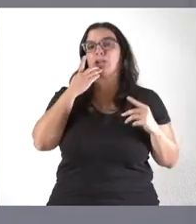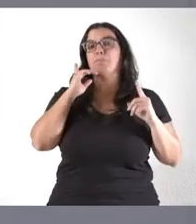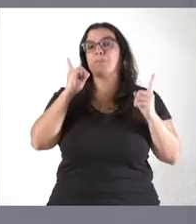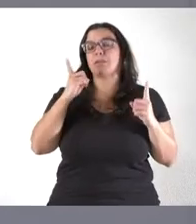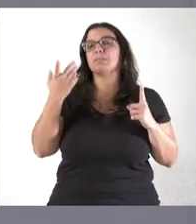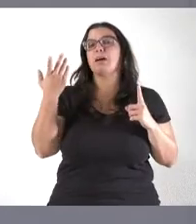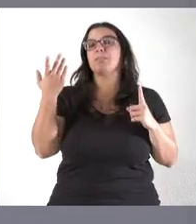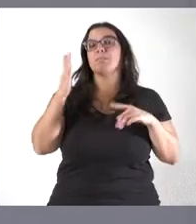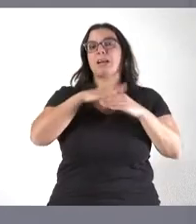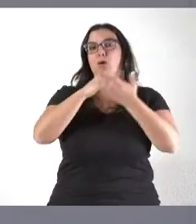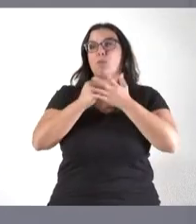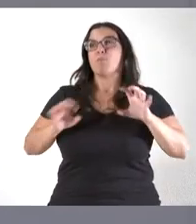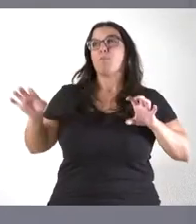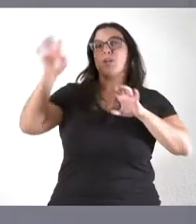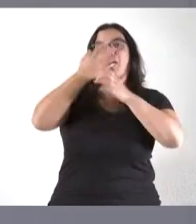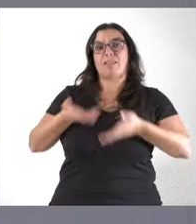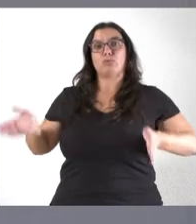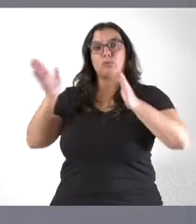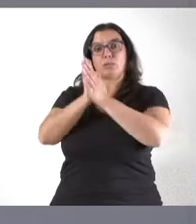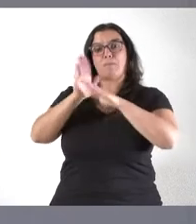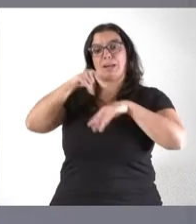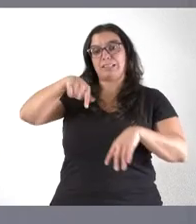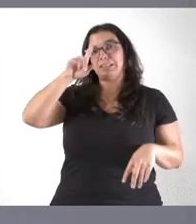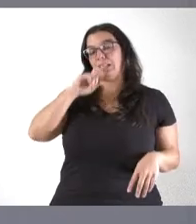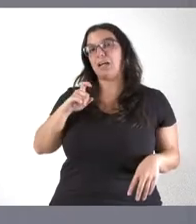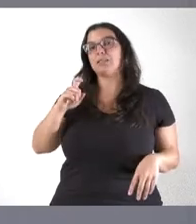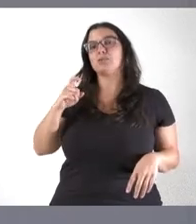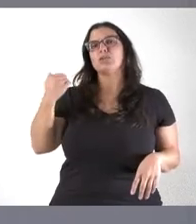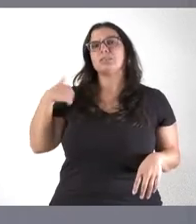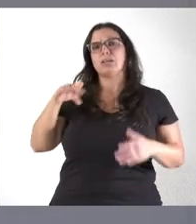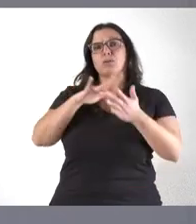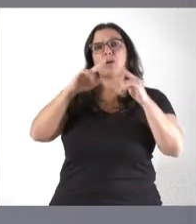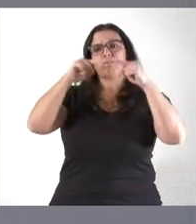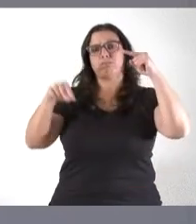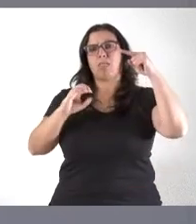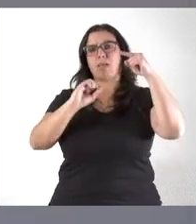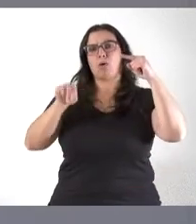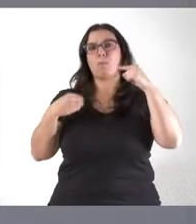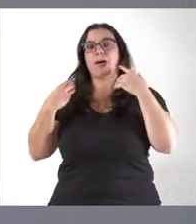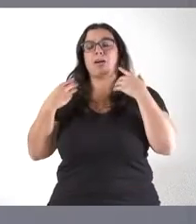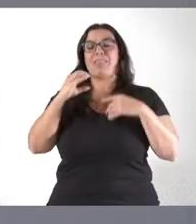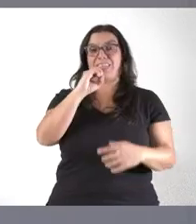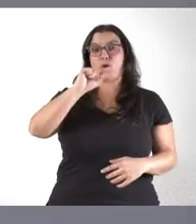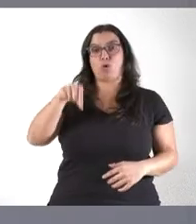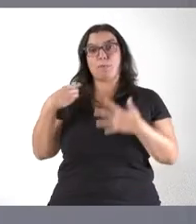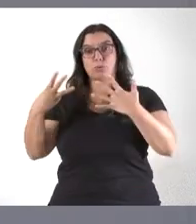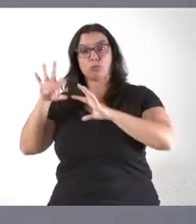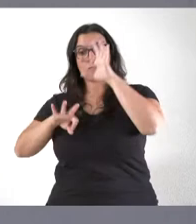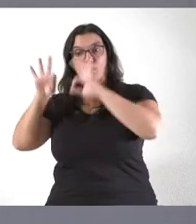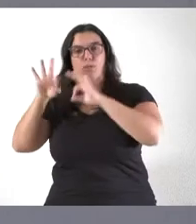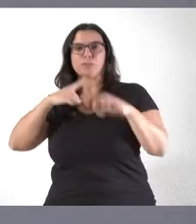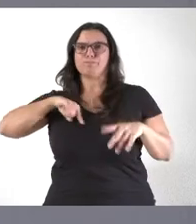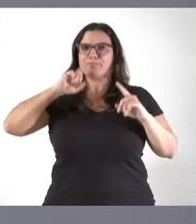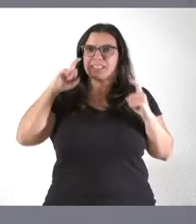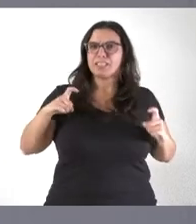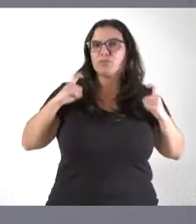el conjunto de las comunidades autónomas para este año 2022 ya alcanzaba el 0,8% se hace un esfuerzo muy importante porque